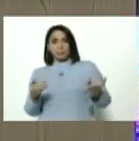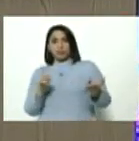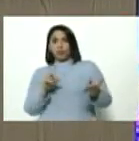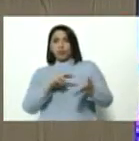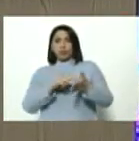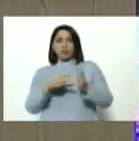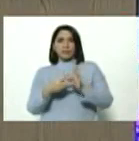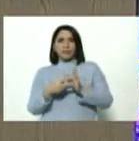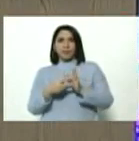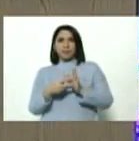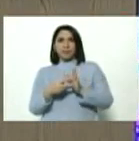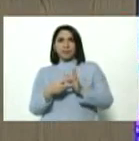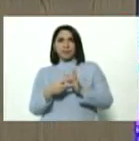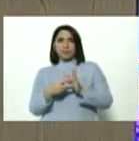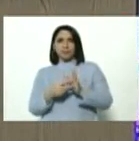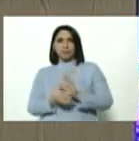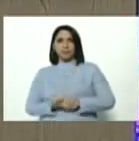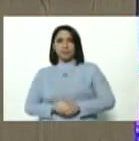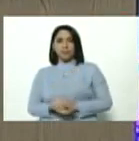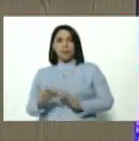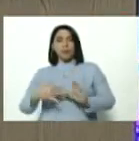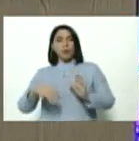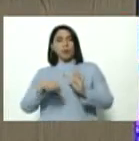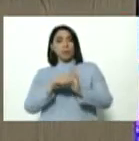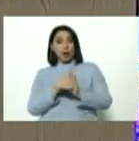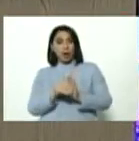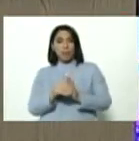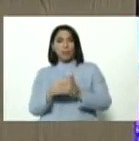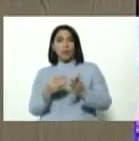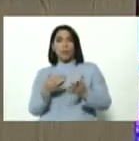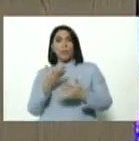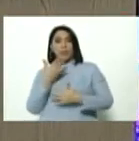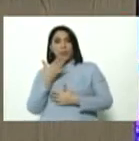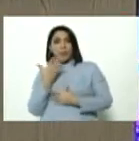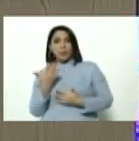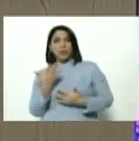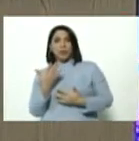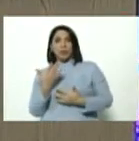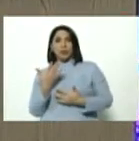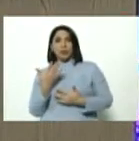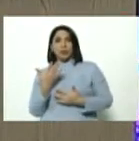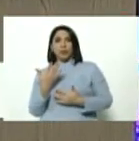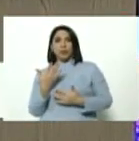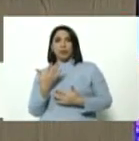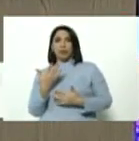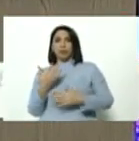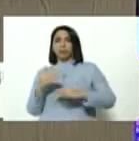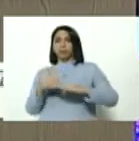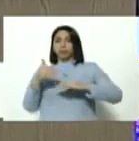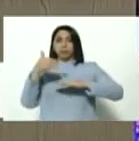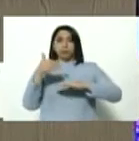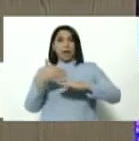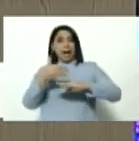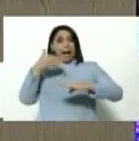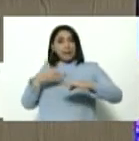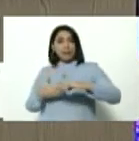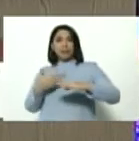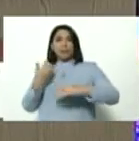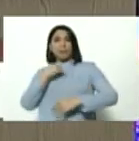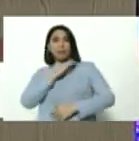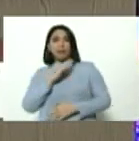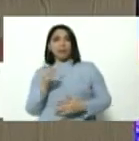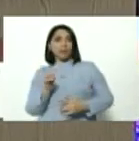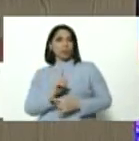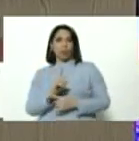decir que volvamos a la situación prepandemia, pre-COVID, en este tiempo de flexibilización,